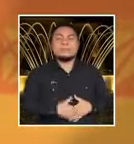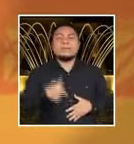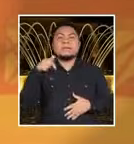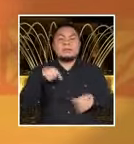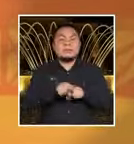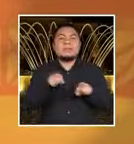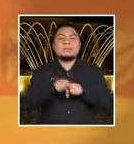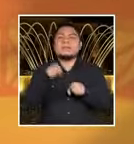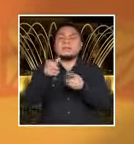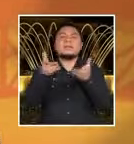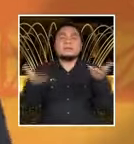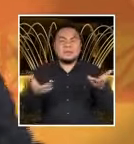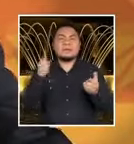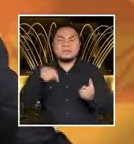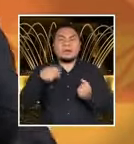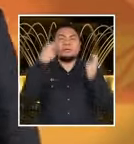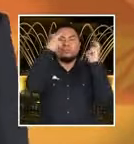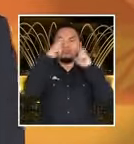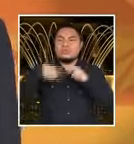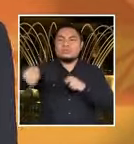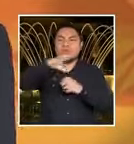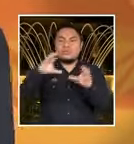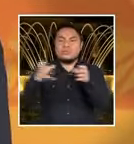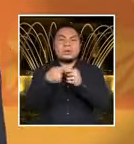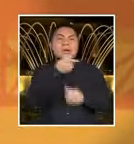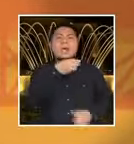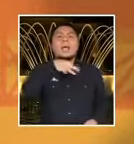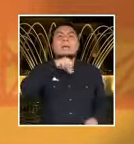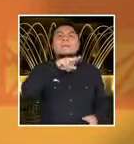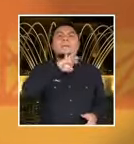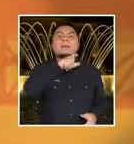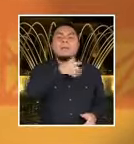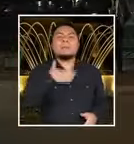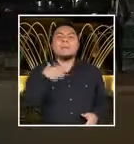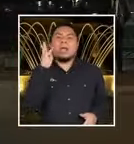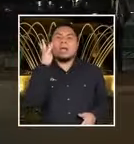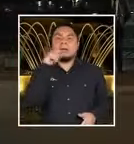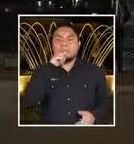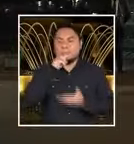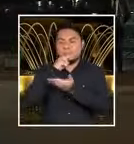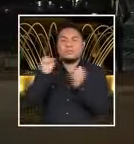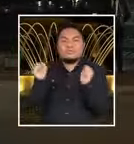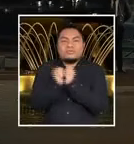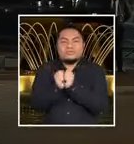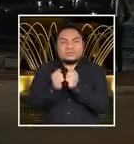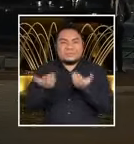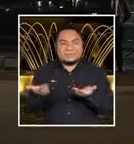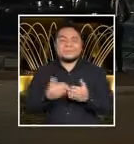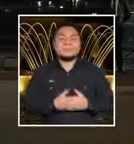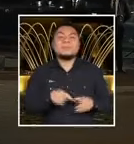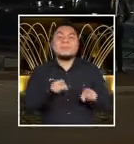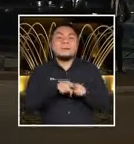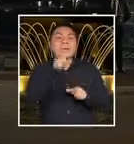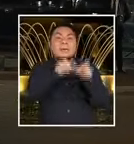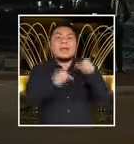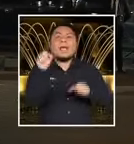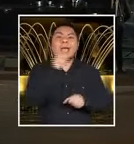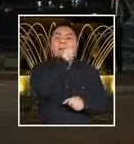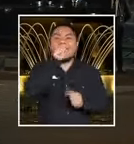directamente relacionados con el turismo, a Maribel, mi esposa, quien me acompaña, a los